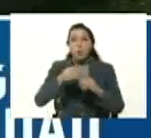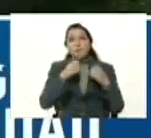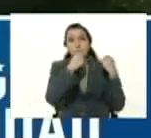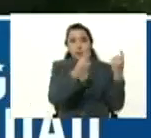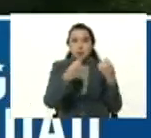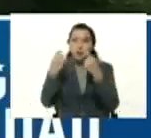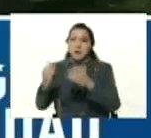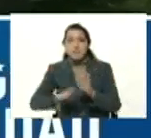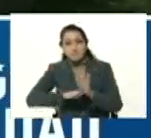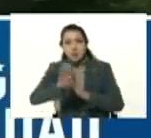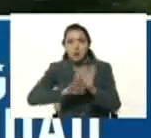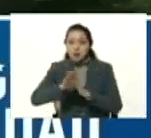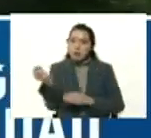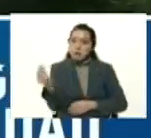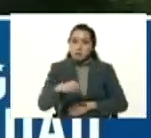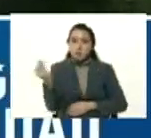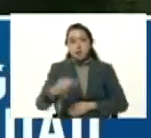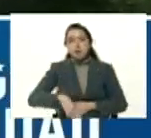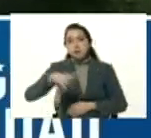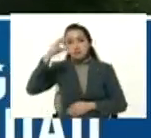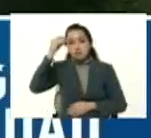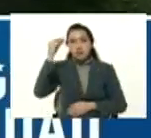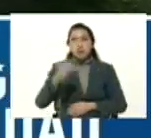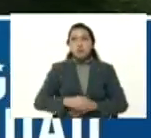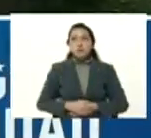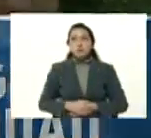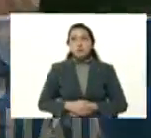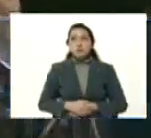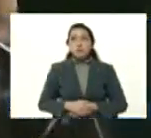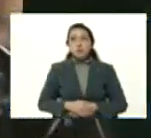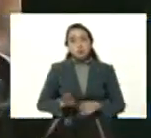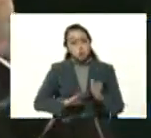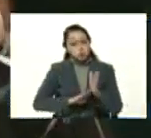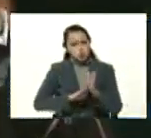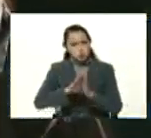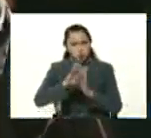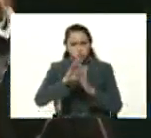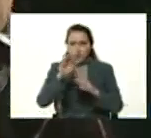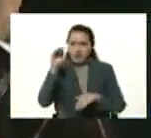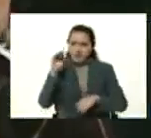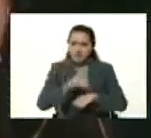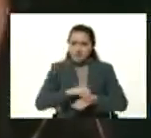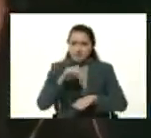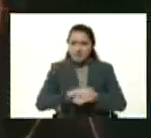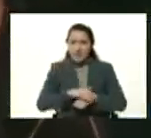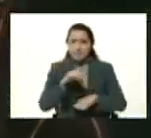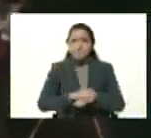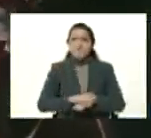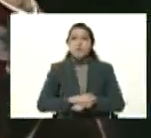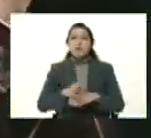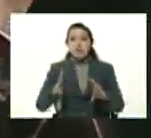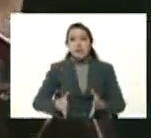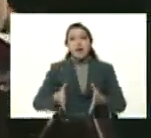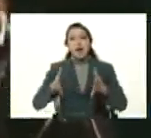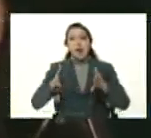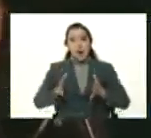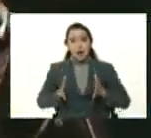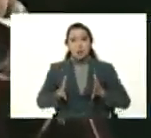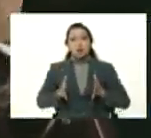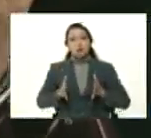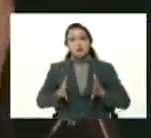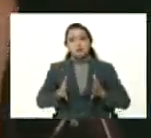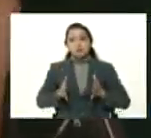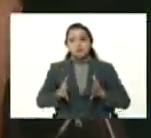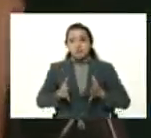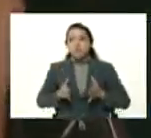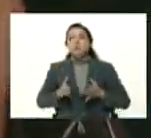más. Claro. Más allá. A medida que vamos incrementando nuestra producción, ganando también exposición para poder